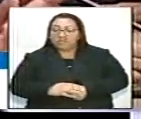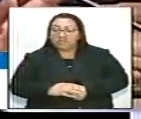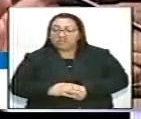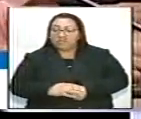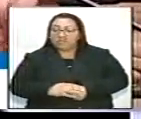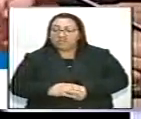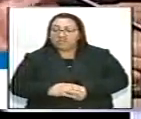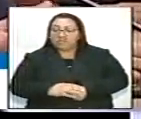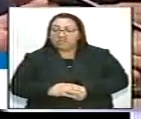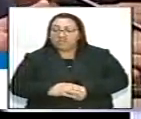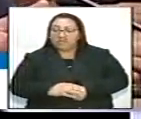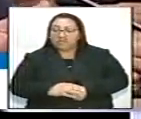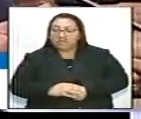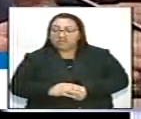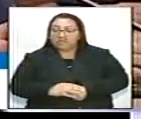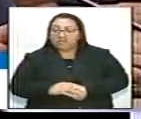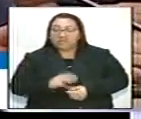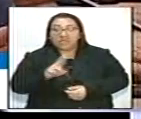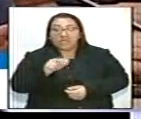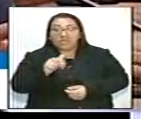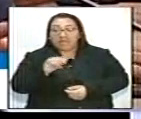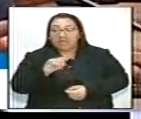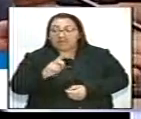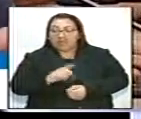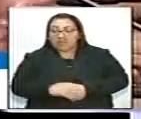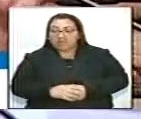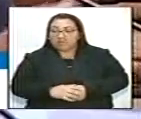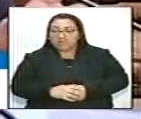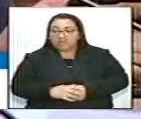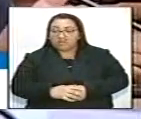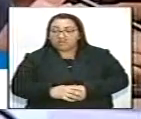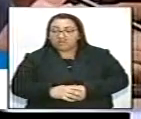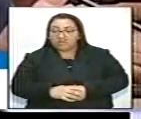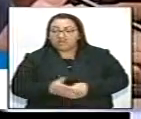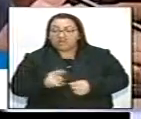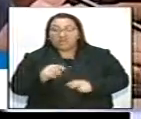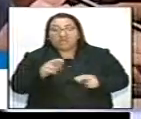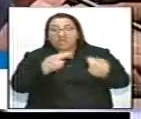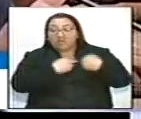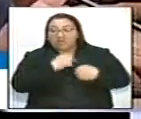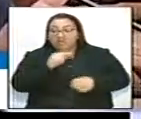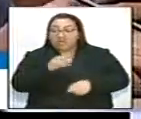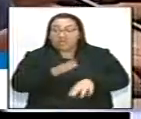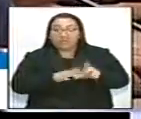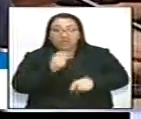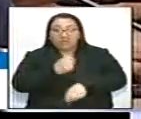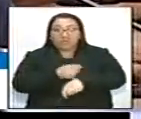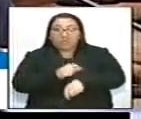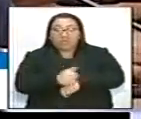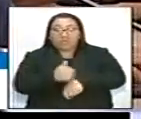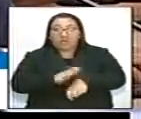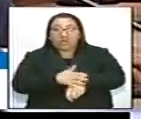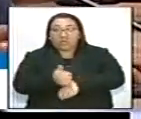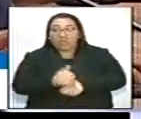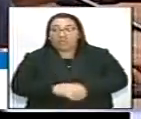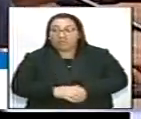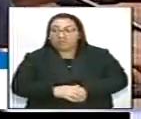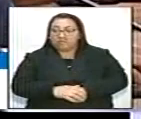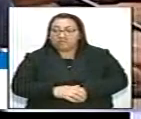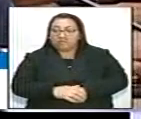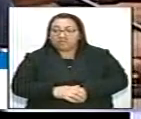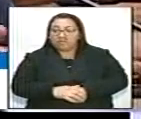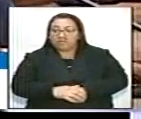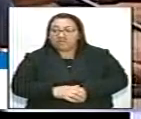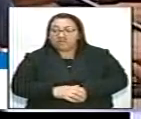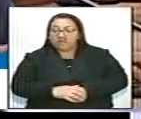Odebrecht, Jorge Ramírez, y a los que resulten responsables. O sea, prácticamente